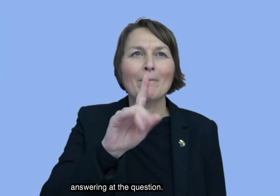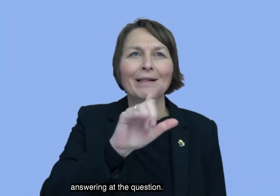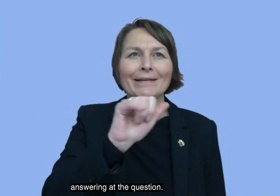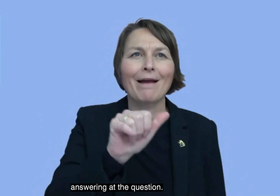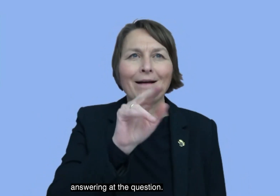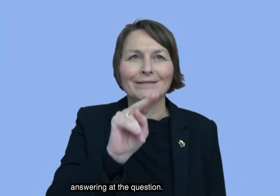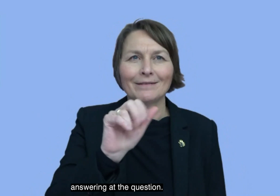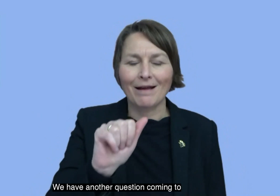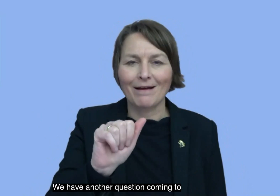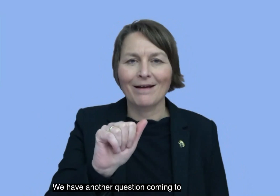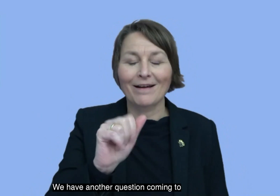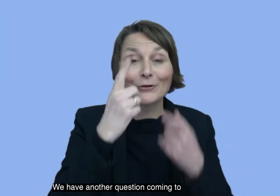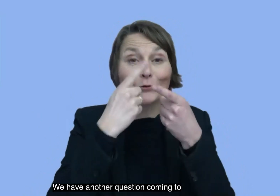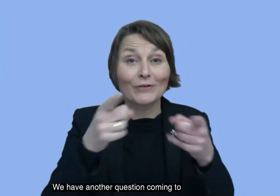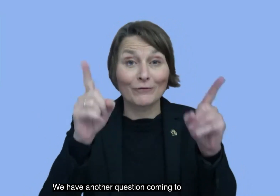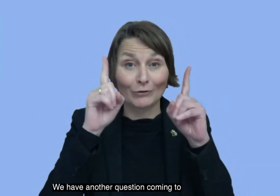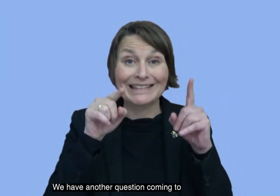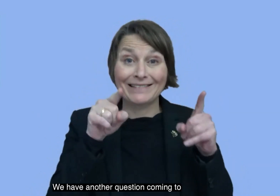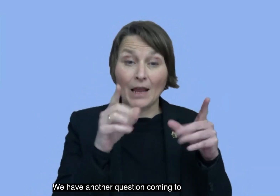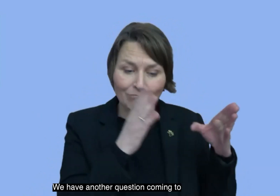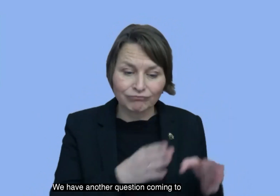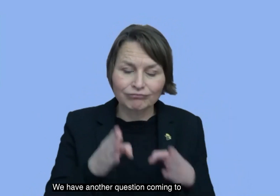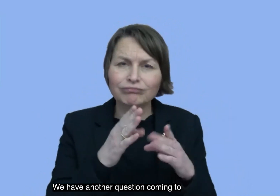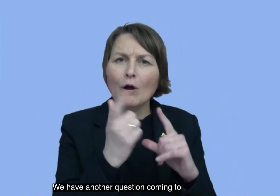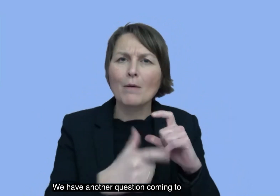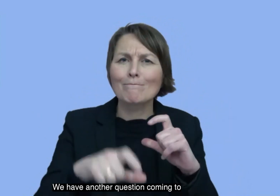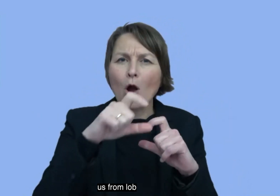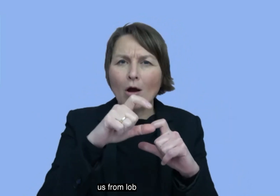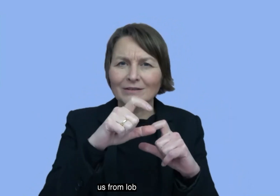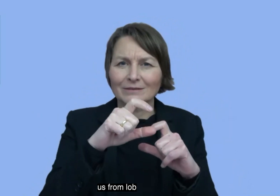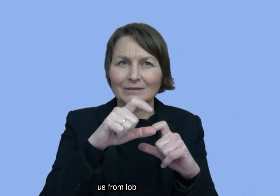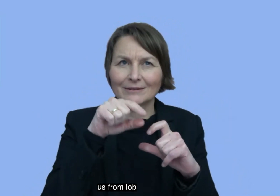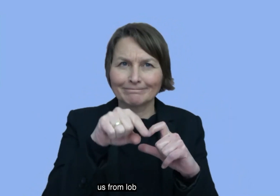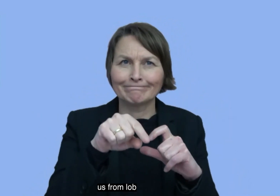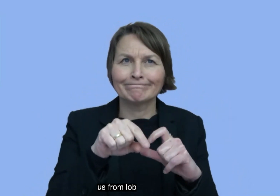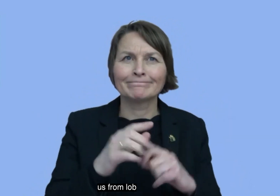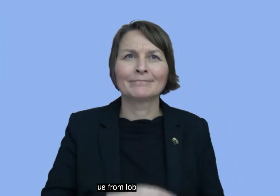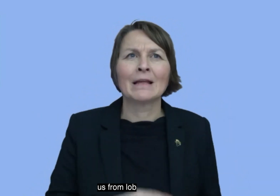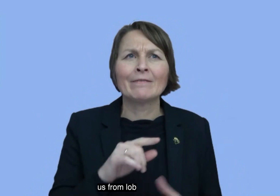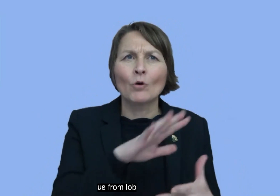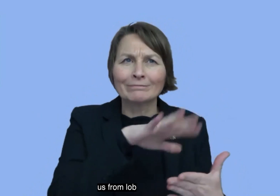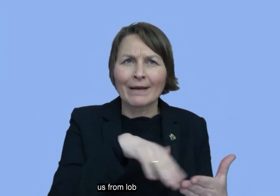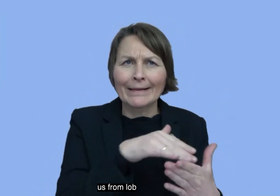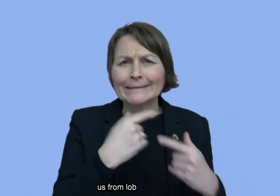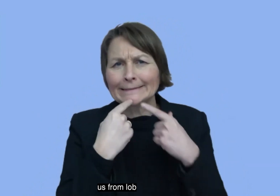Y tenemos otra pregunta de la Universidad de Ljubljana.